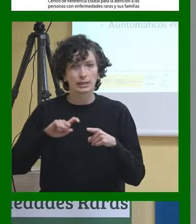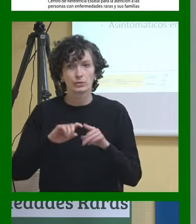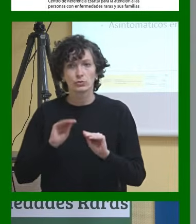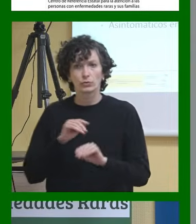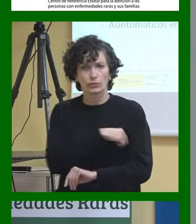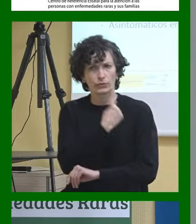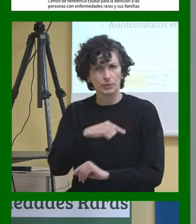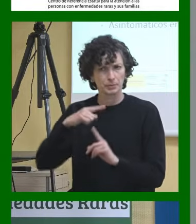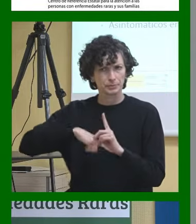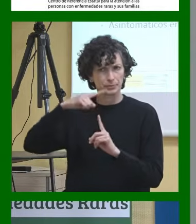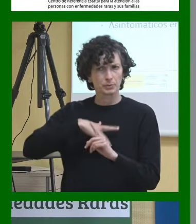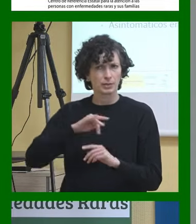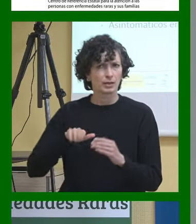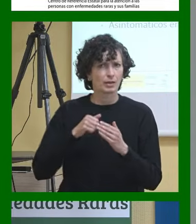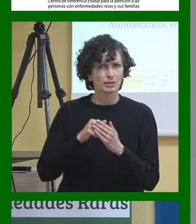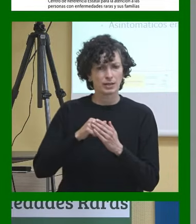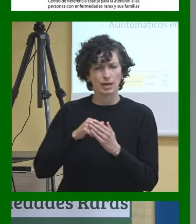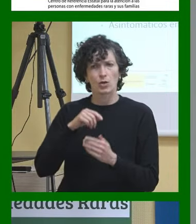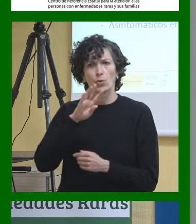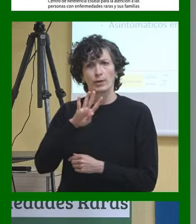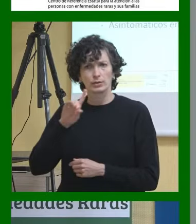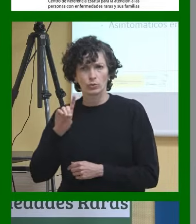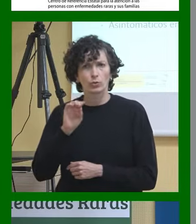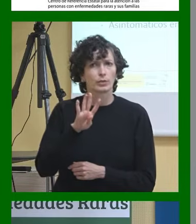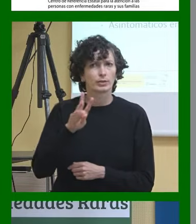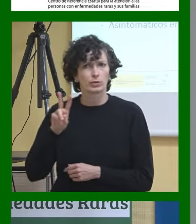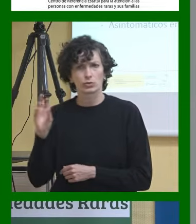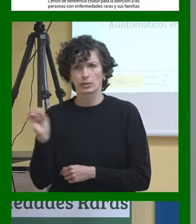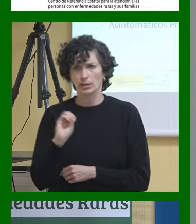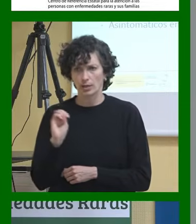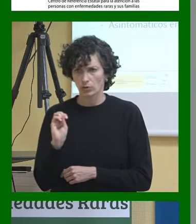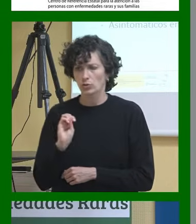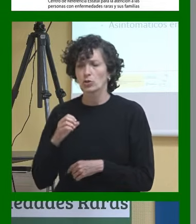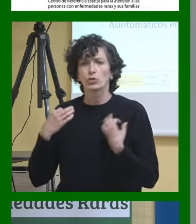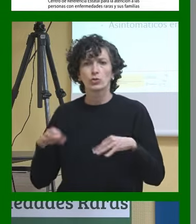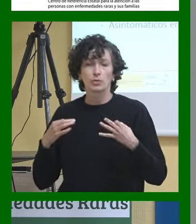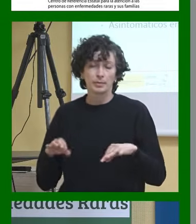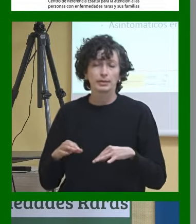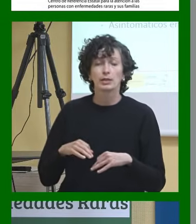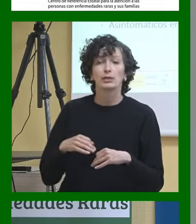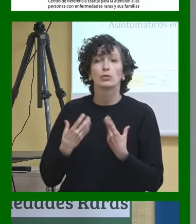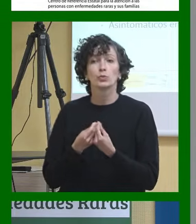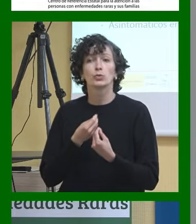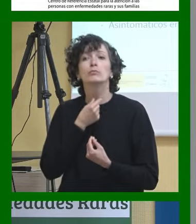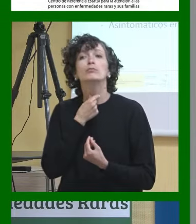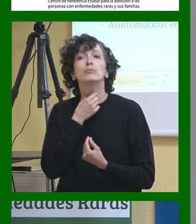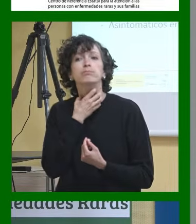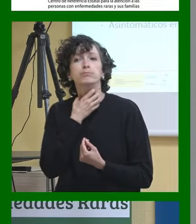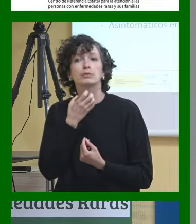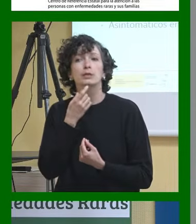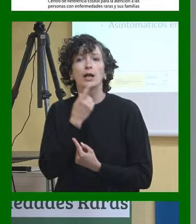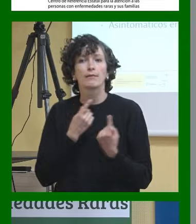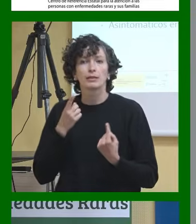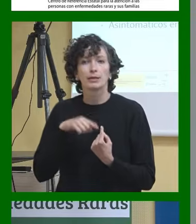a alcanzar los 41-42 grados, casi siempre se acompañan de faringitis y en algunos casos de